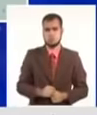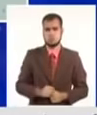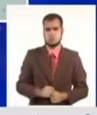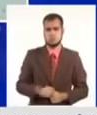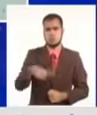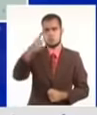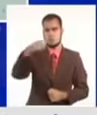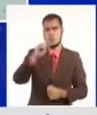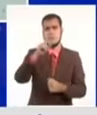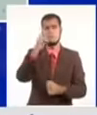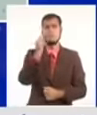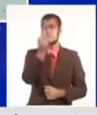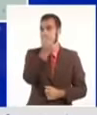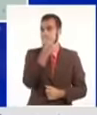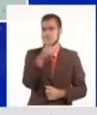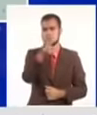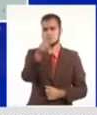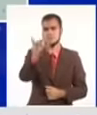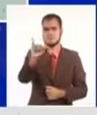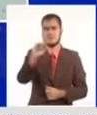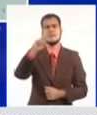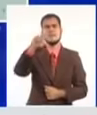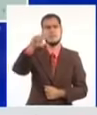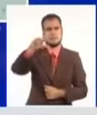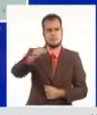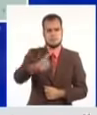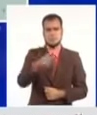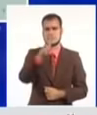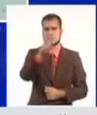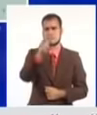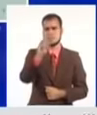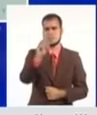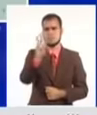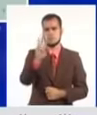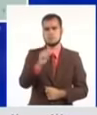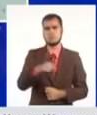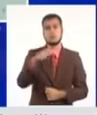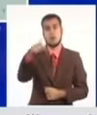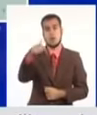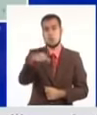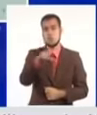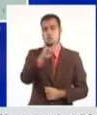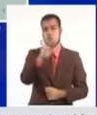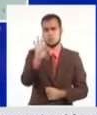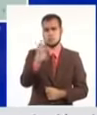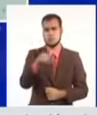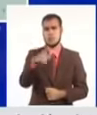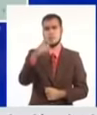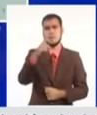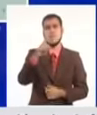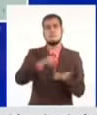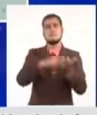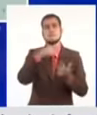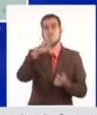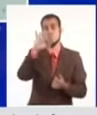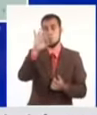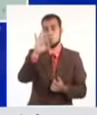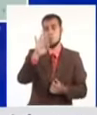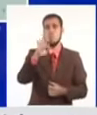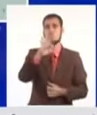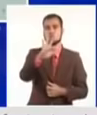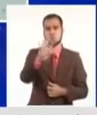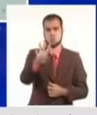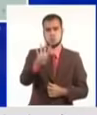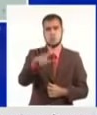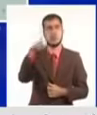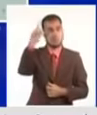Martí 116, Limonar 103, Agüey Grande 98, Perico 84 y Calimete